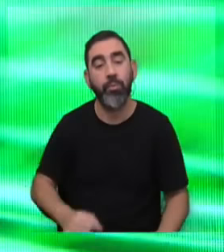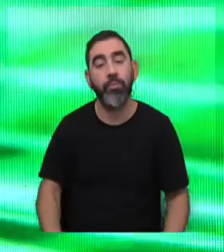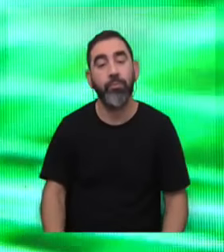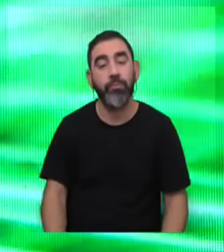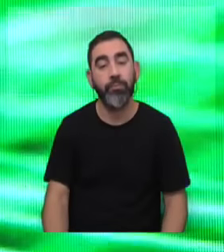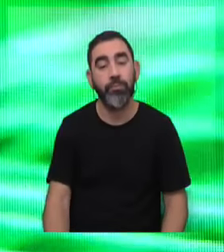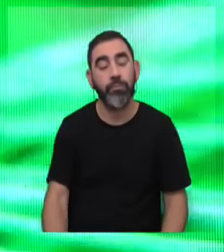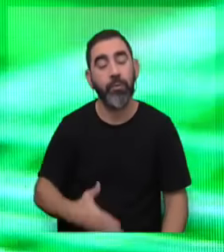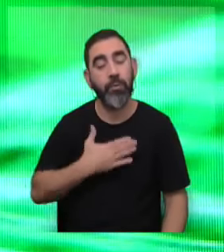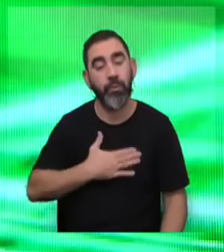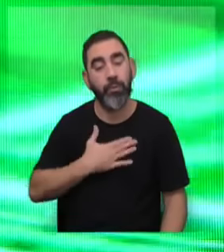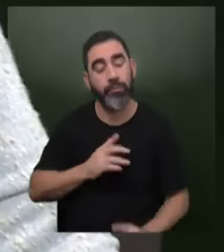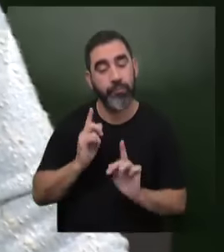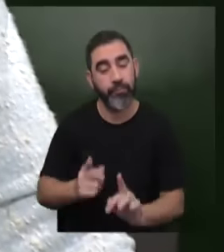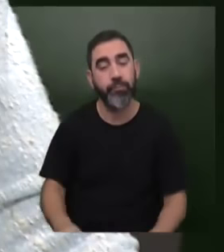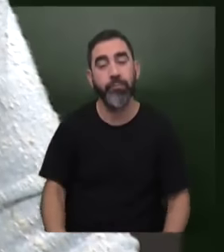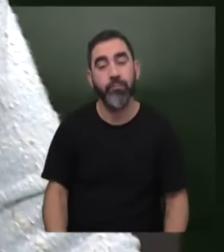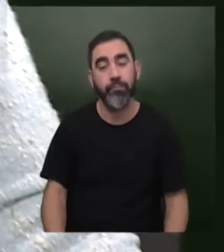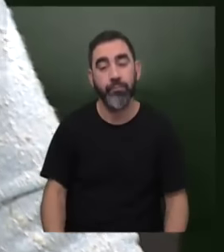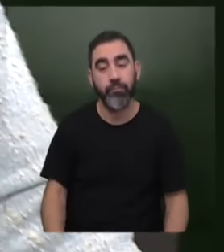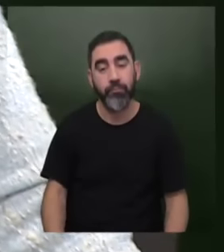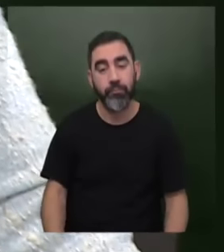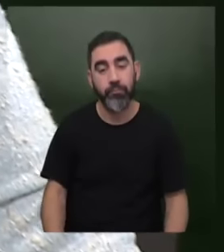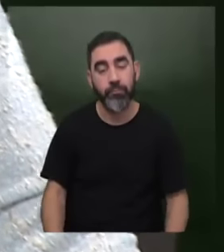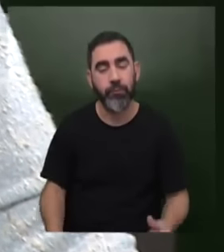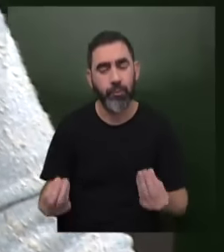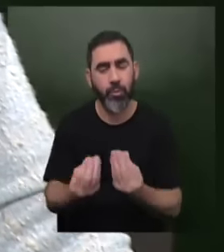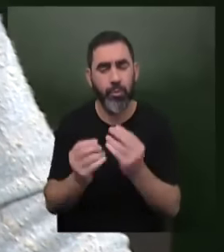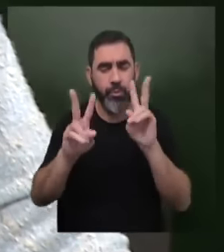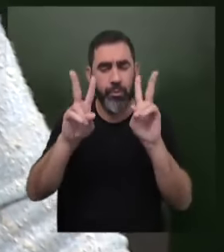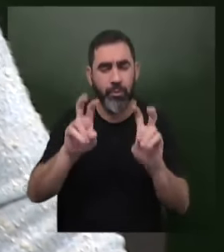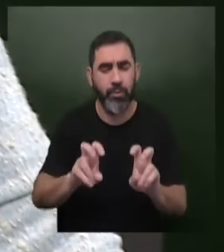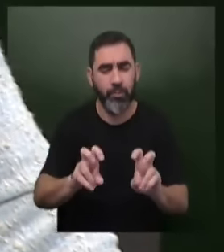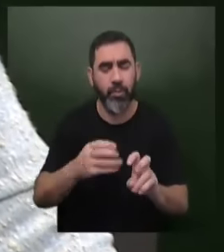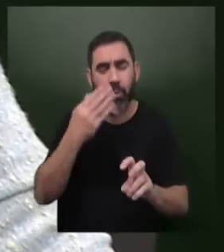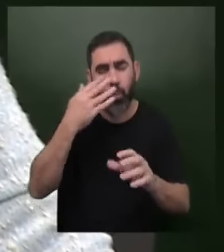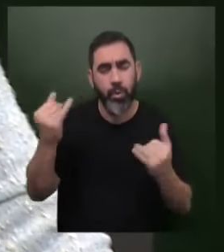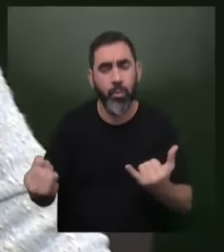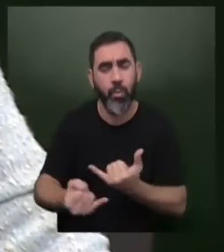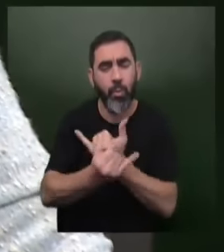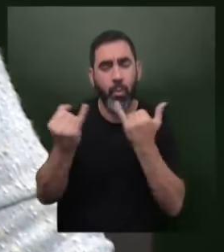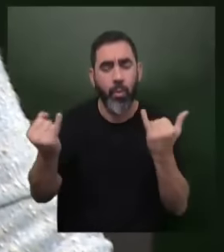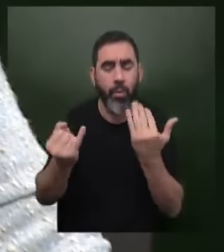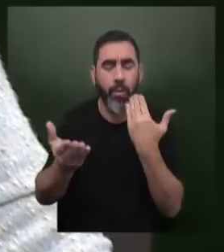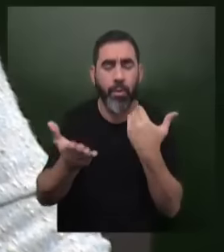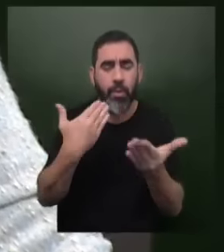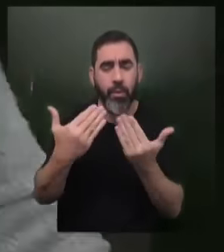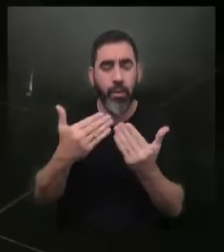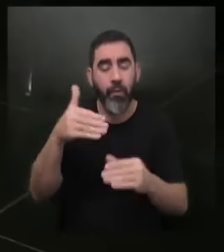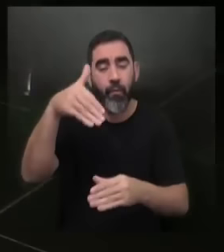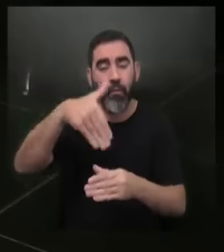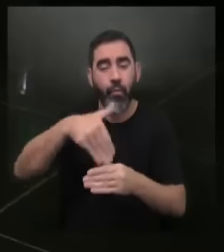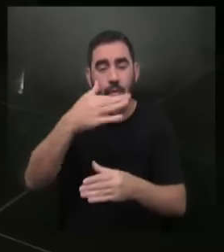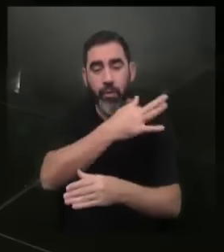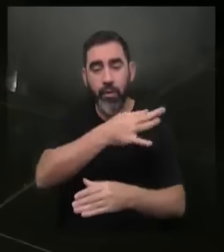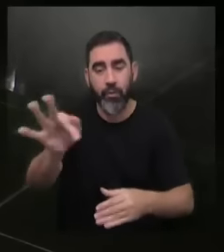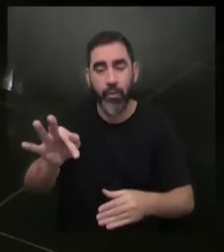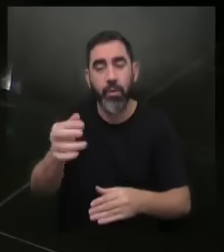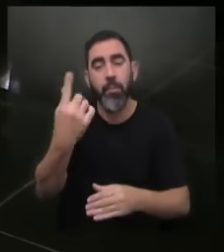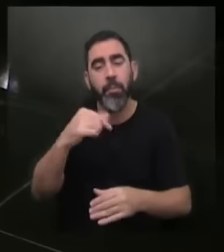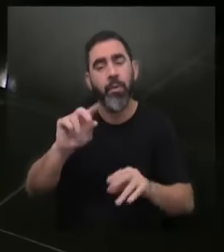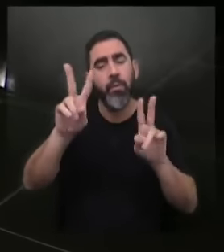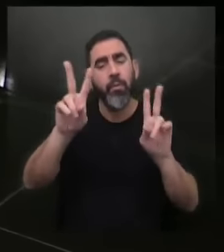mañana encantado Eh bueno se puede hablar de muchos temas en los últimos días habíamos hablado de lo que fueron las las elecciones en Francia Pero hay un tema